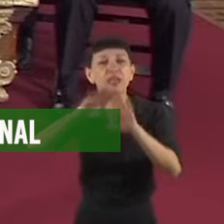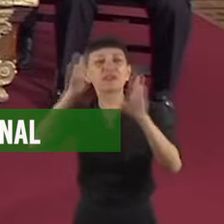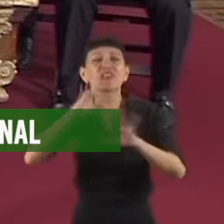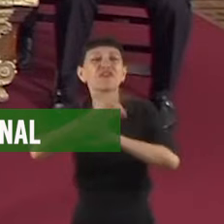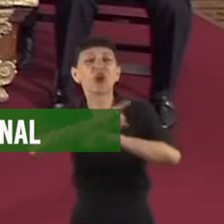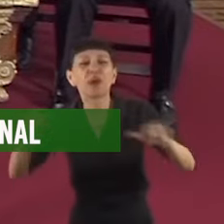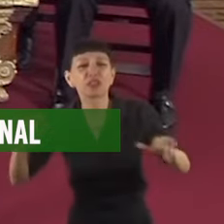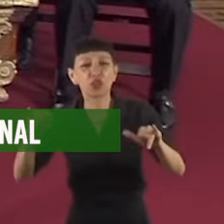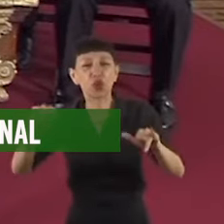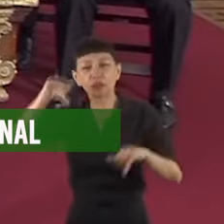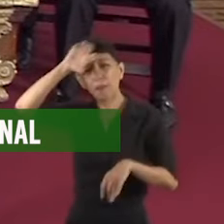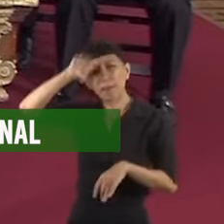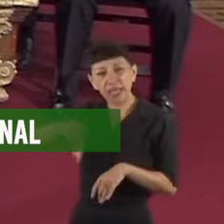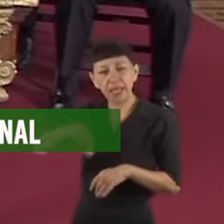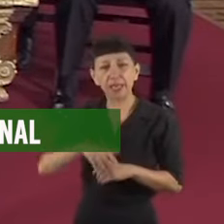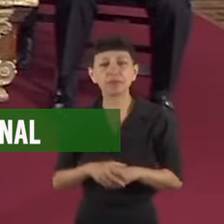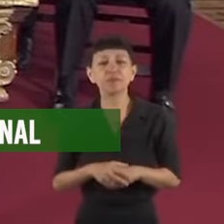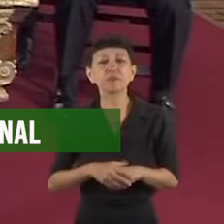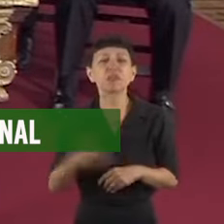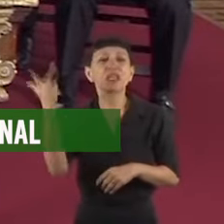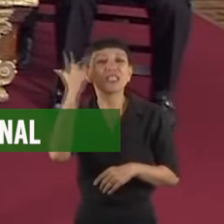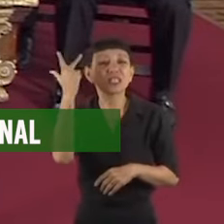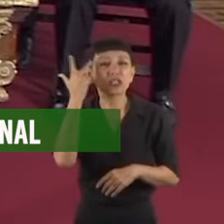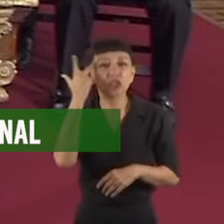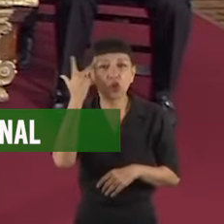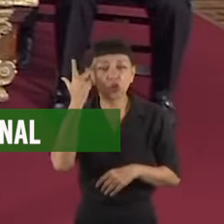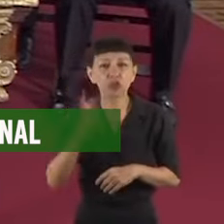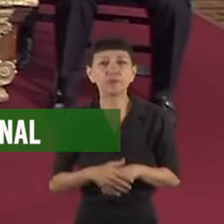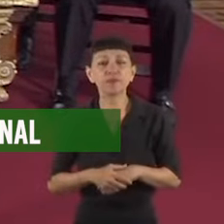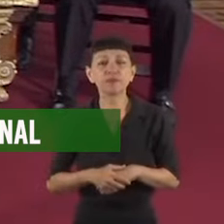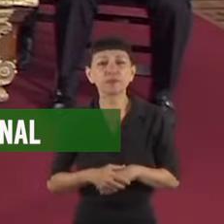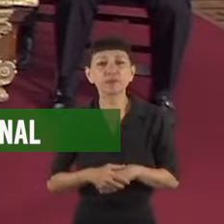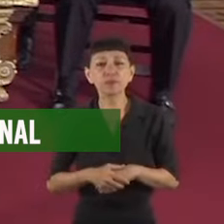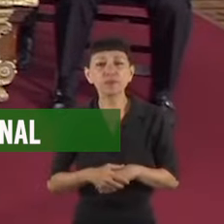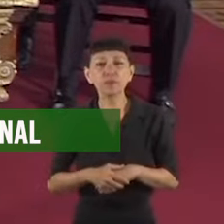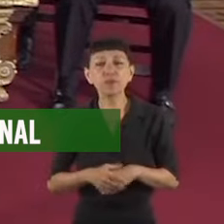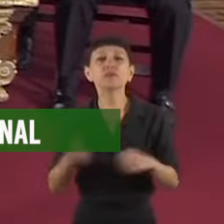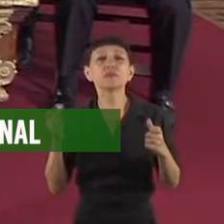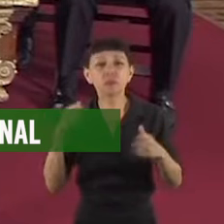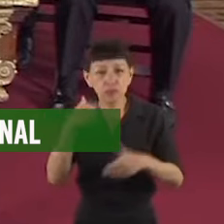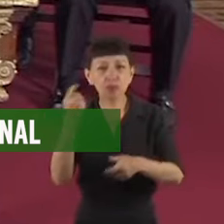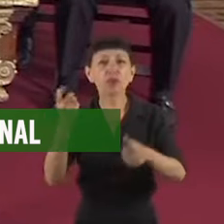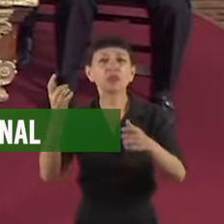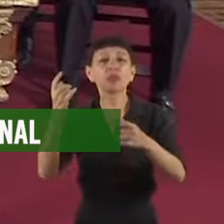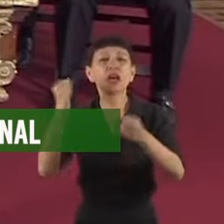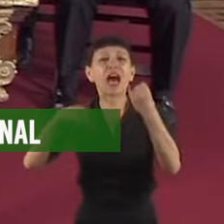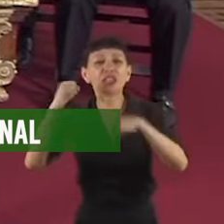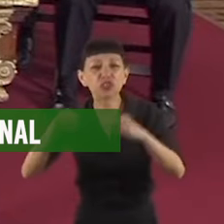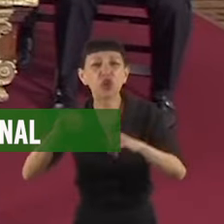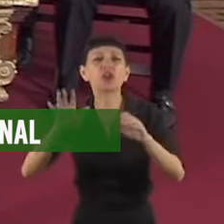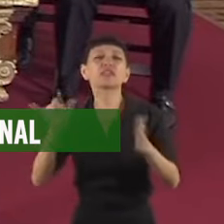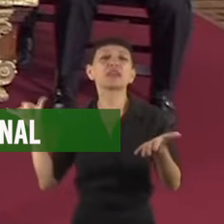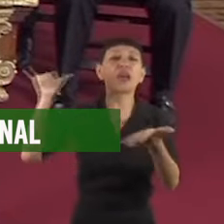de tierras nosotros entendimos que ese era el eje de del Mega dnu